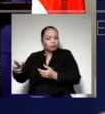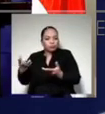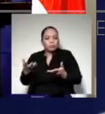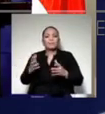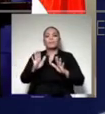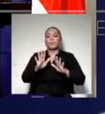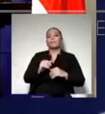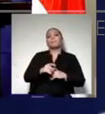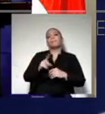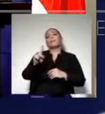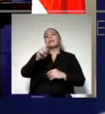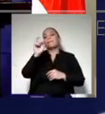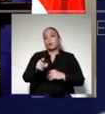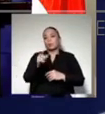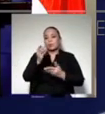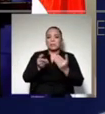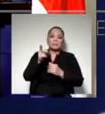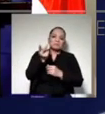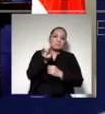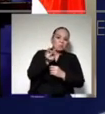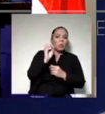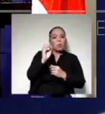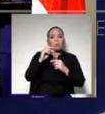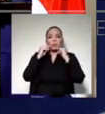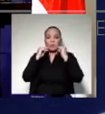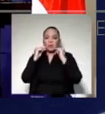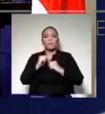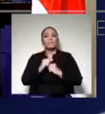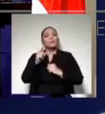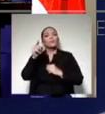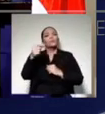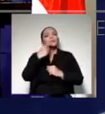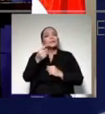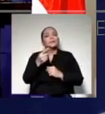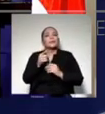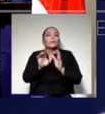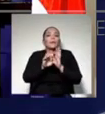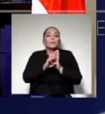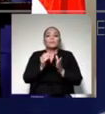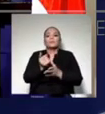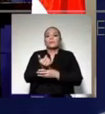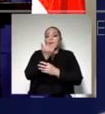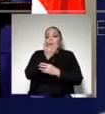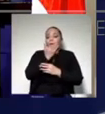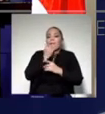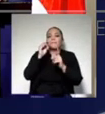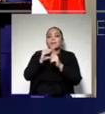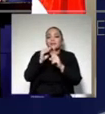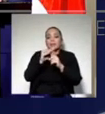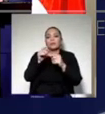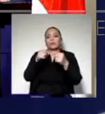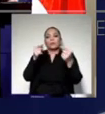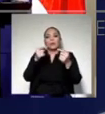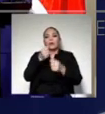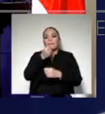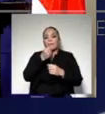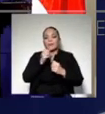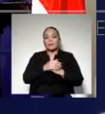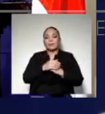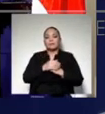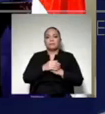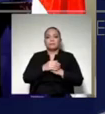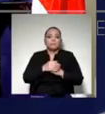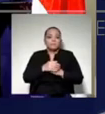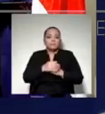dos o para usted, don Rodrigo. Usted dice que se equivoca, por ejemplo, en esos mensajes contra la prensa, y don Rodrigo después reconoce que hubo una